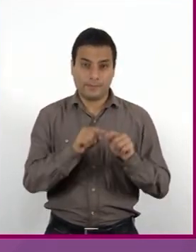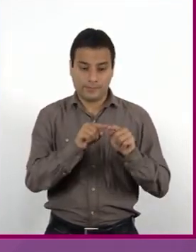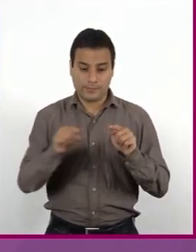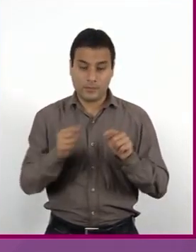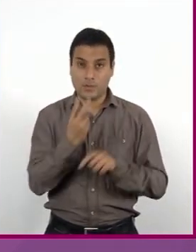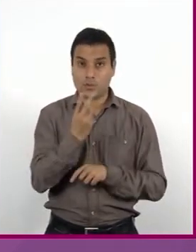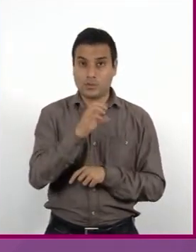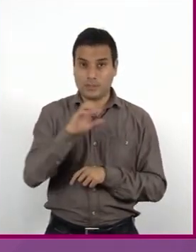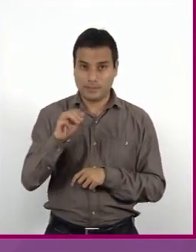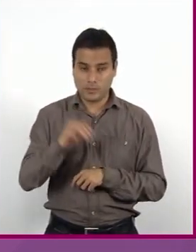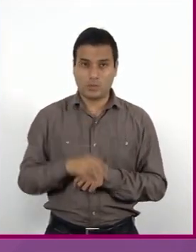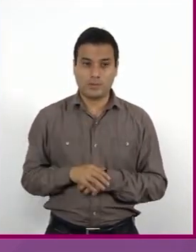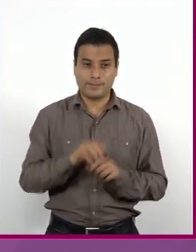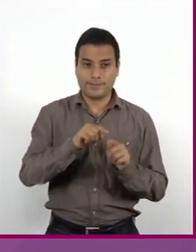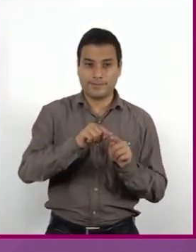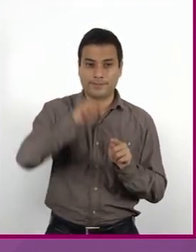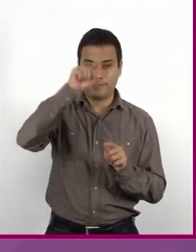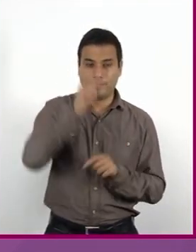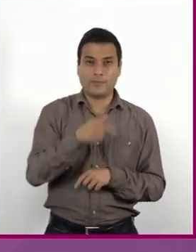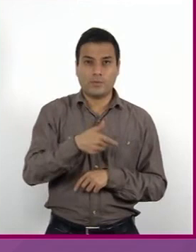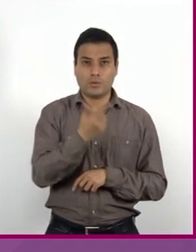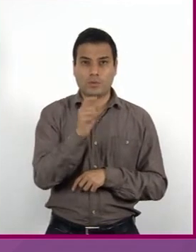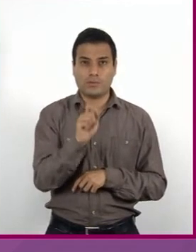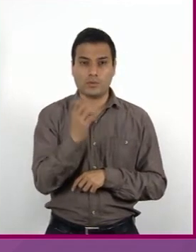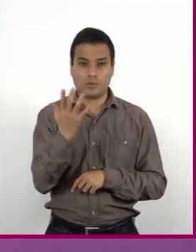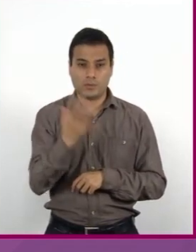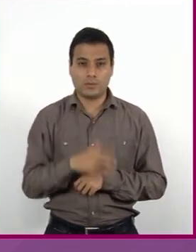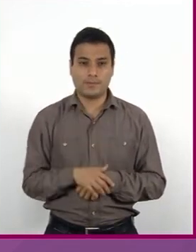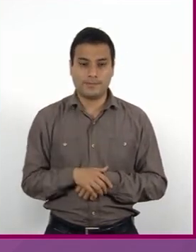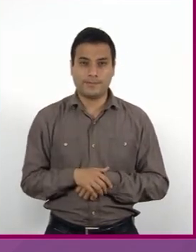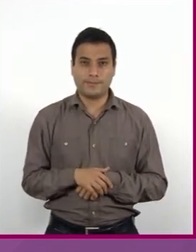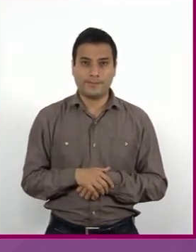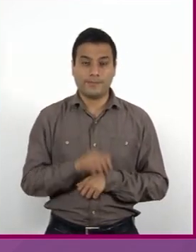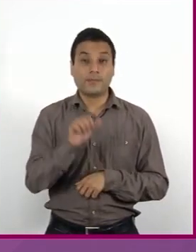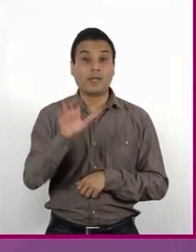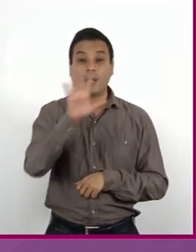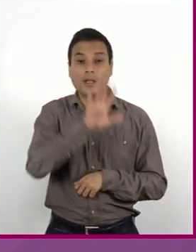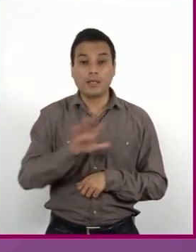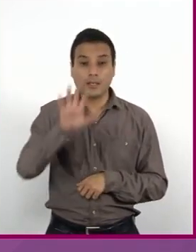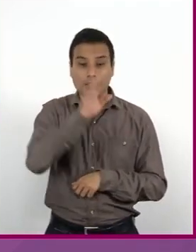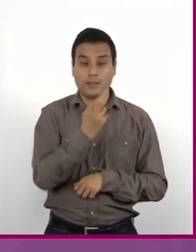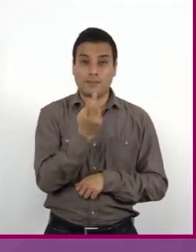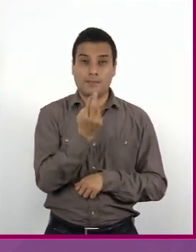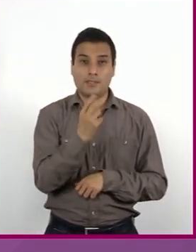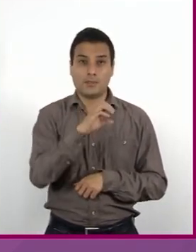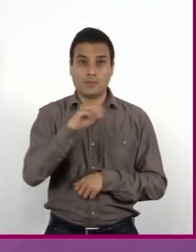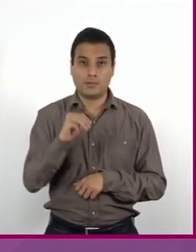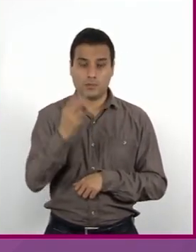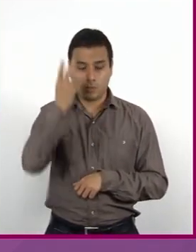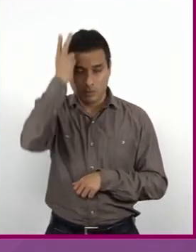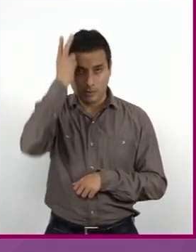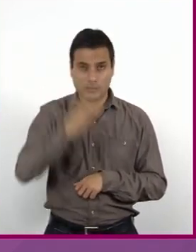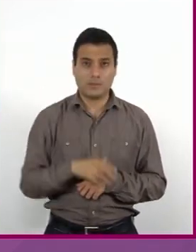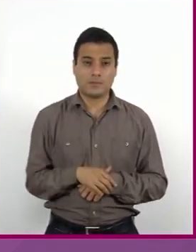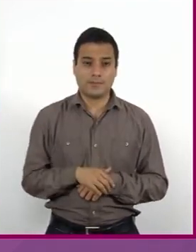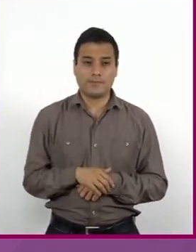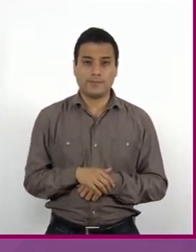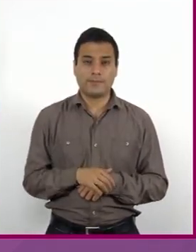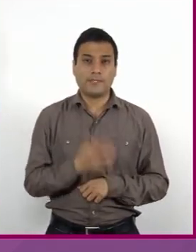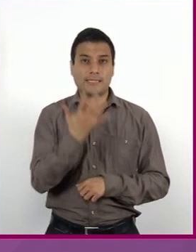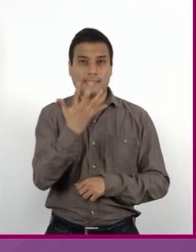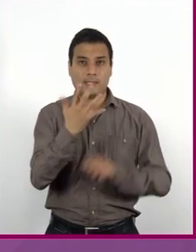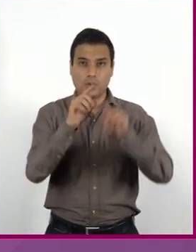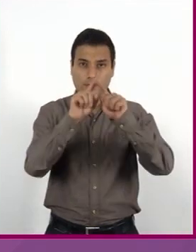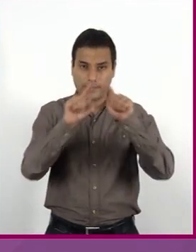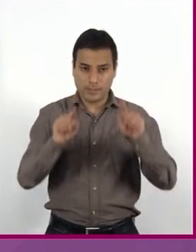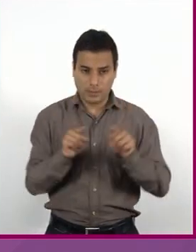2 centímetros y altura 12.5. Su área es de 25 centímetros cuadrados. Un